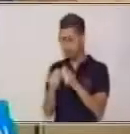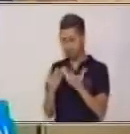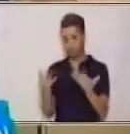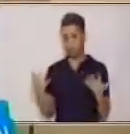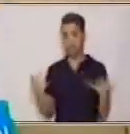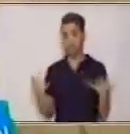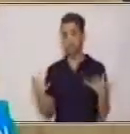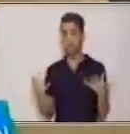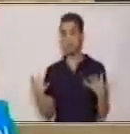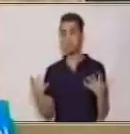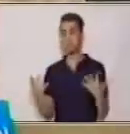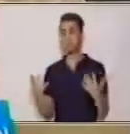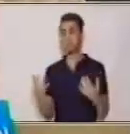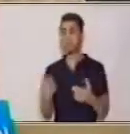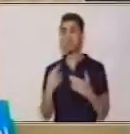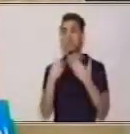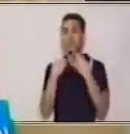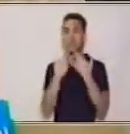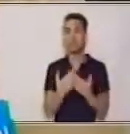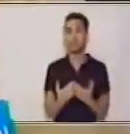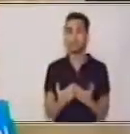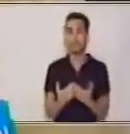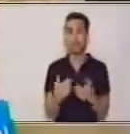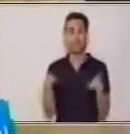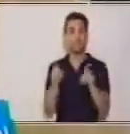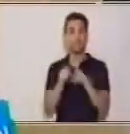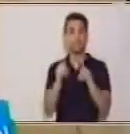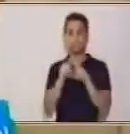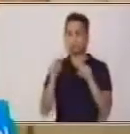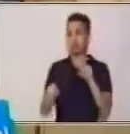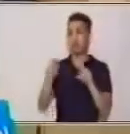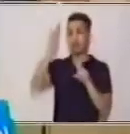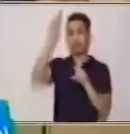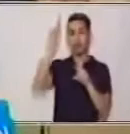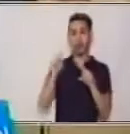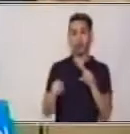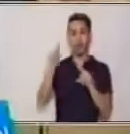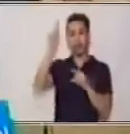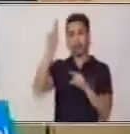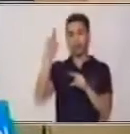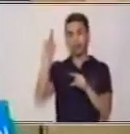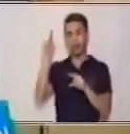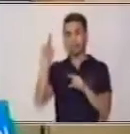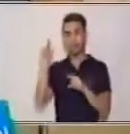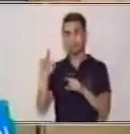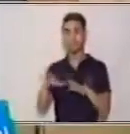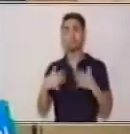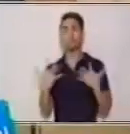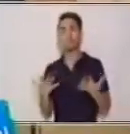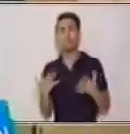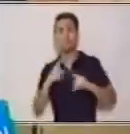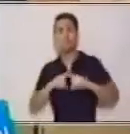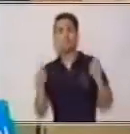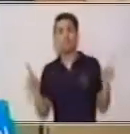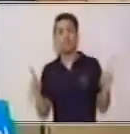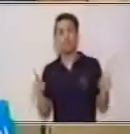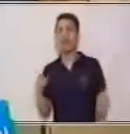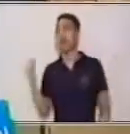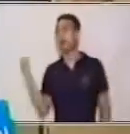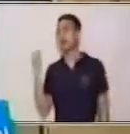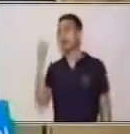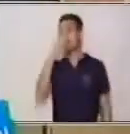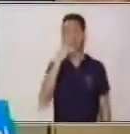momento el resultado acá es muy similar. ¿Qué es lo que varía? El